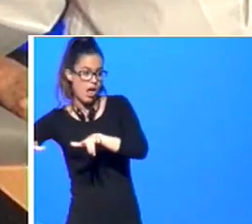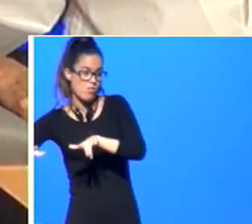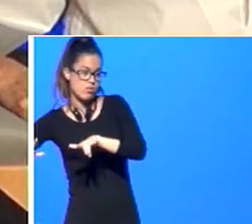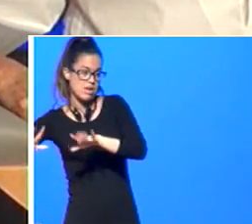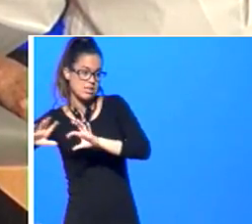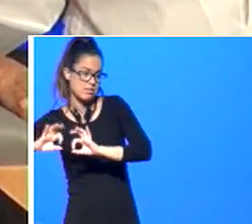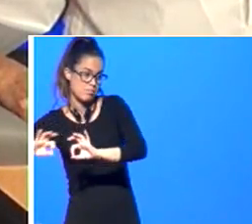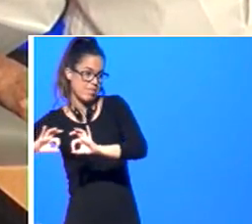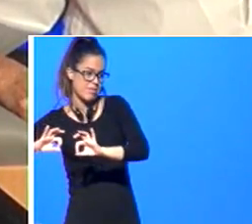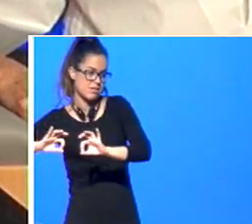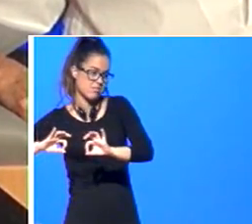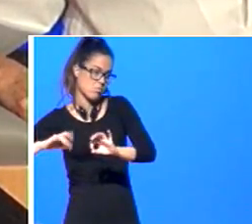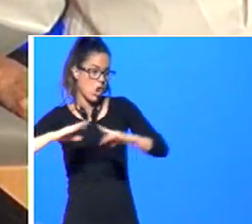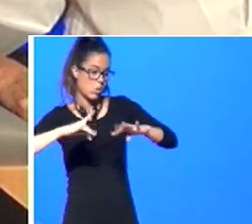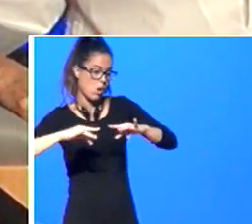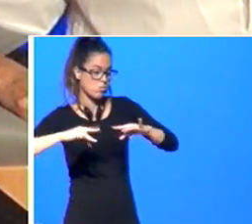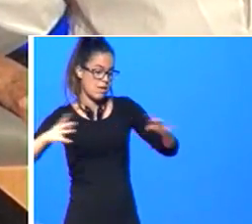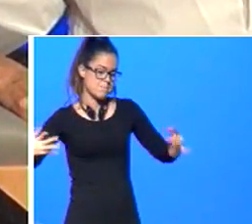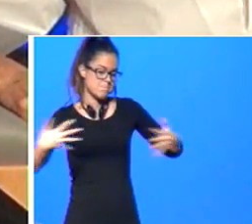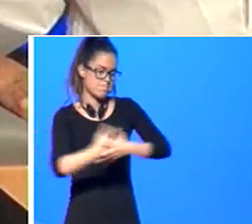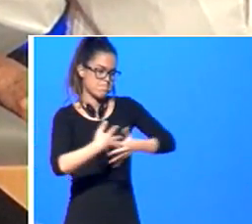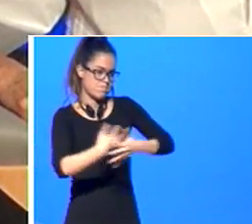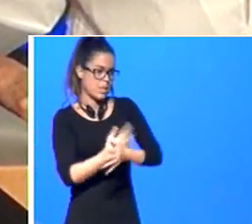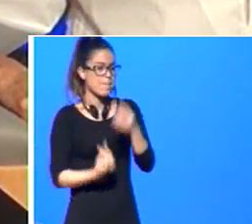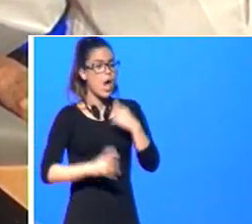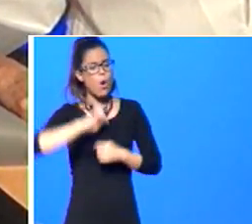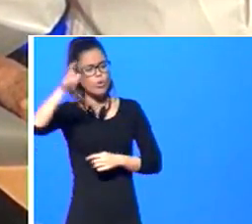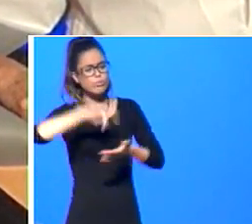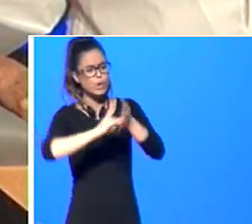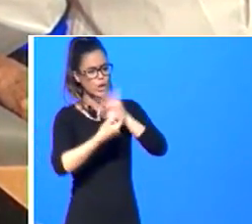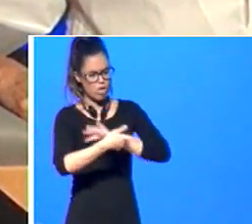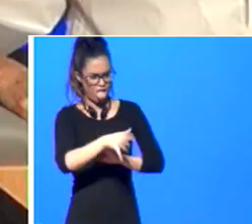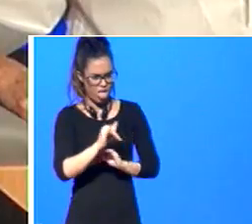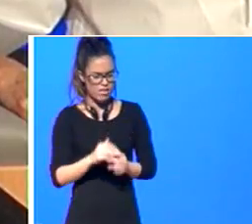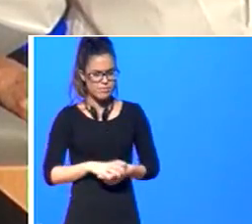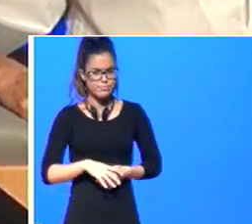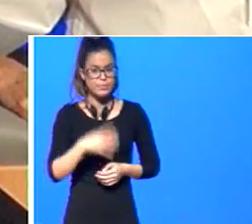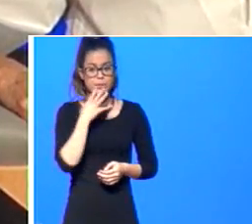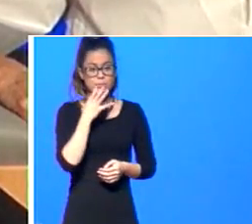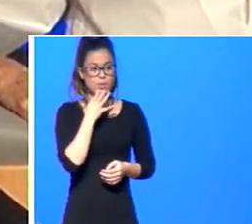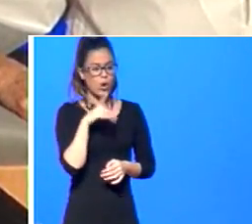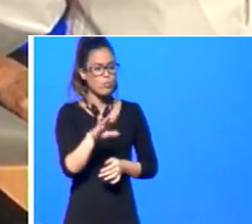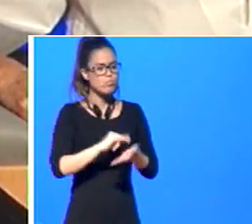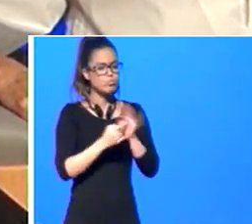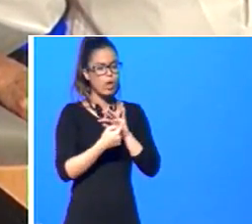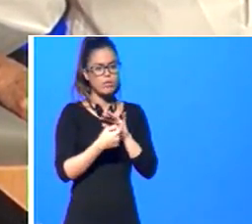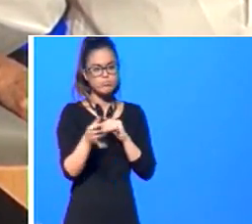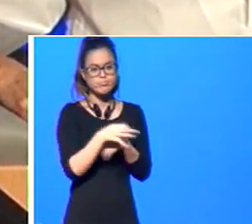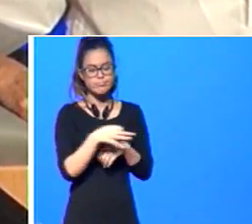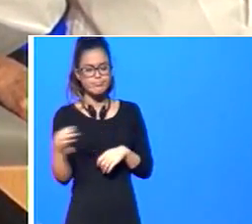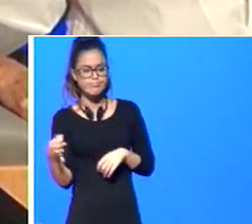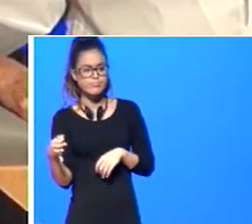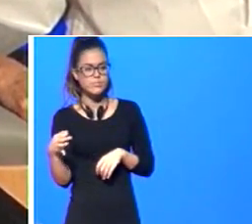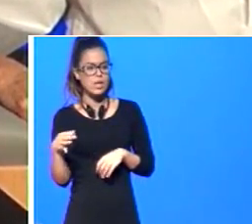de aula estable. Pero hay otros muchos proyectos. Por ejemplo, hay un proyecto estrella que es la